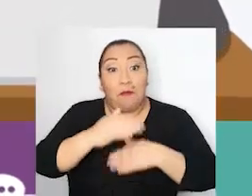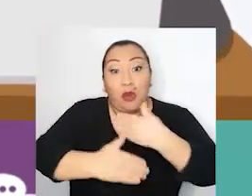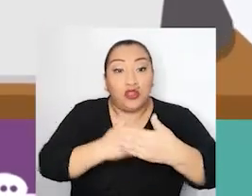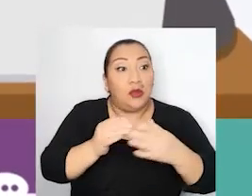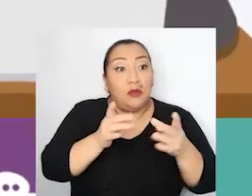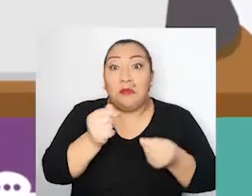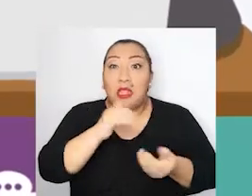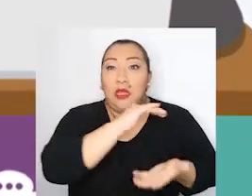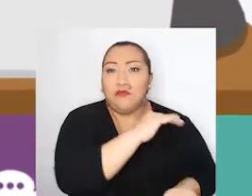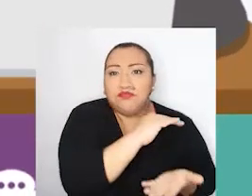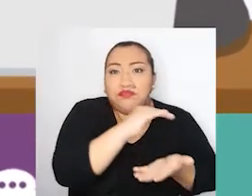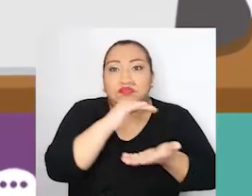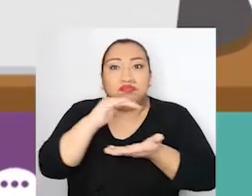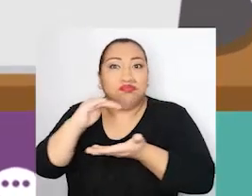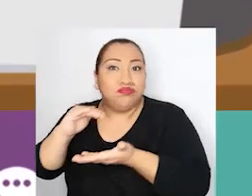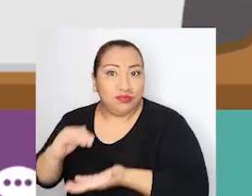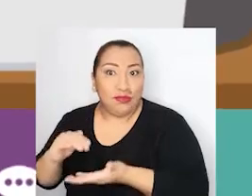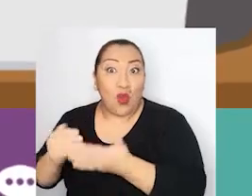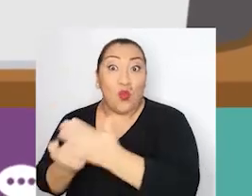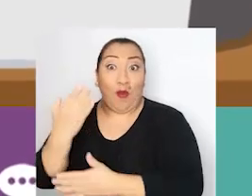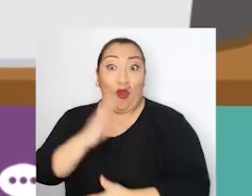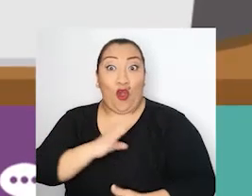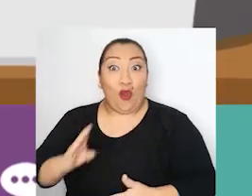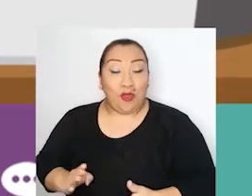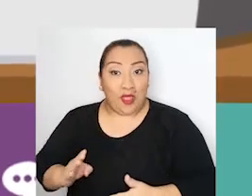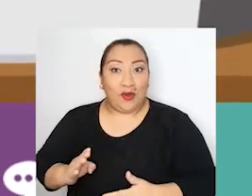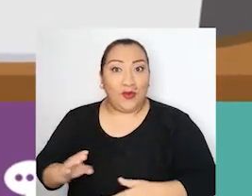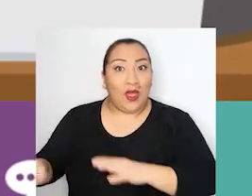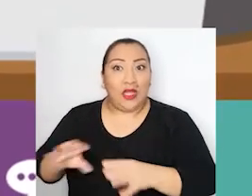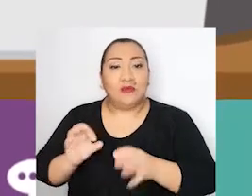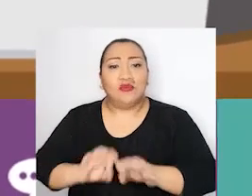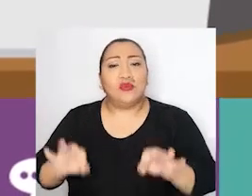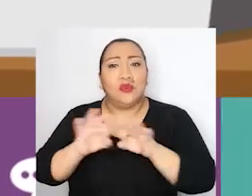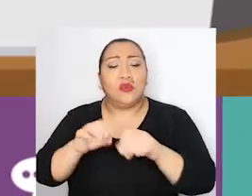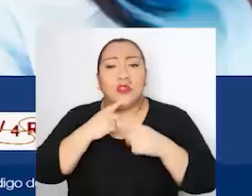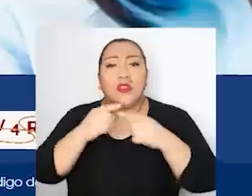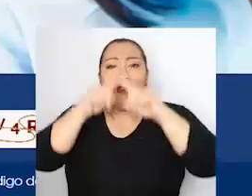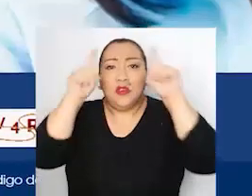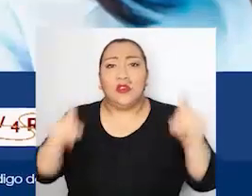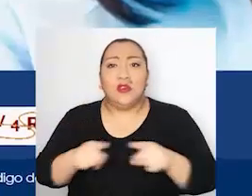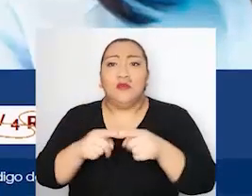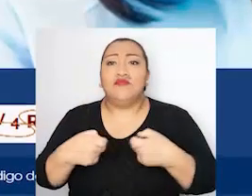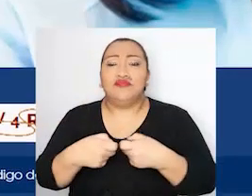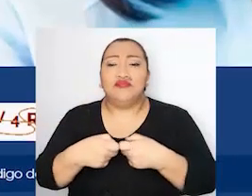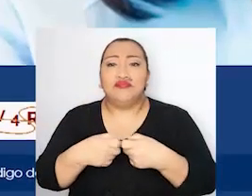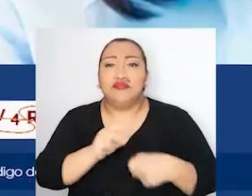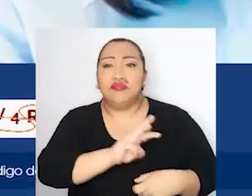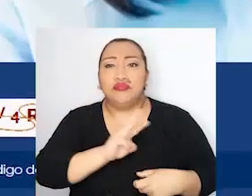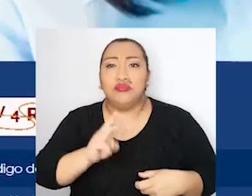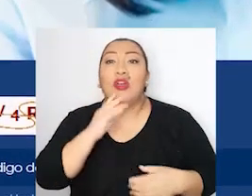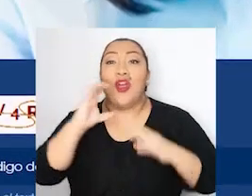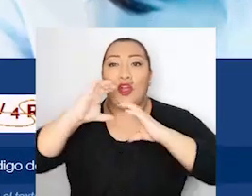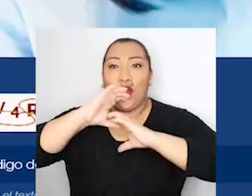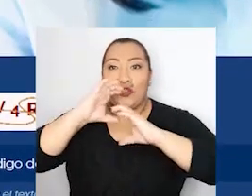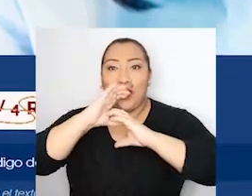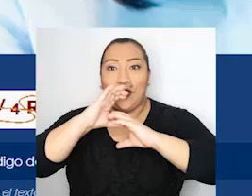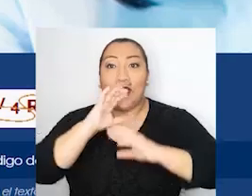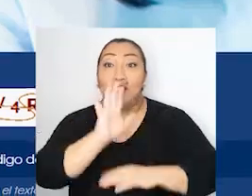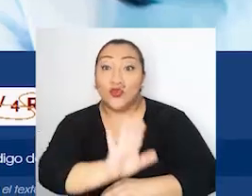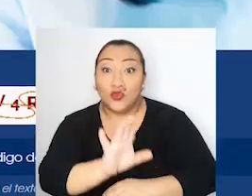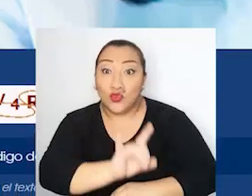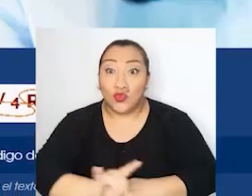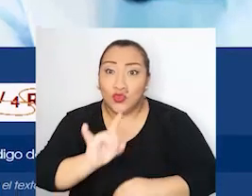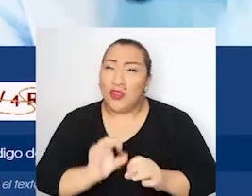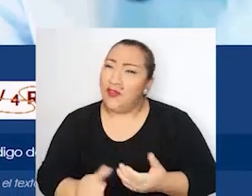de transferencia de gestión y rendición de cuentas se desarrolla accediendo al aplicativo informático en la página web de la Contraloría y